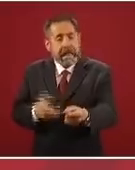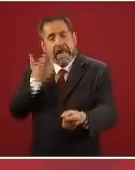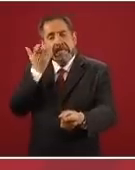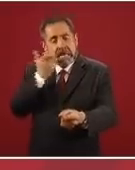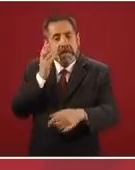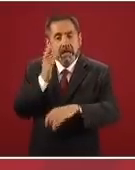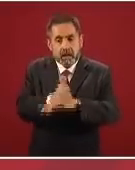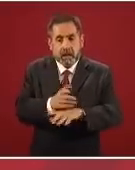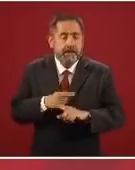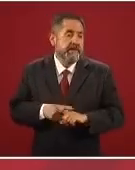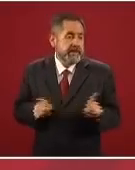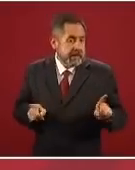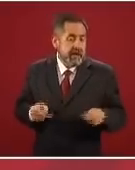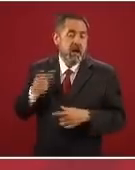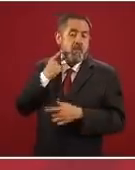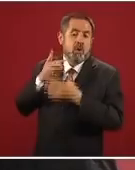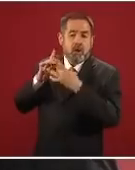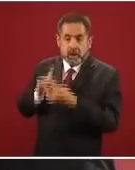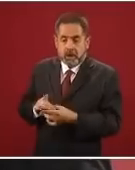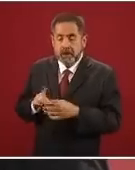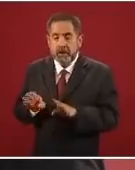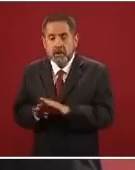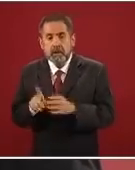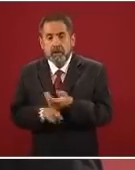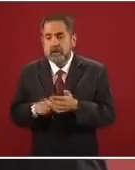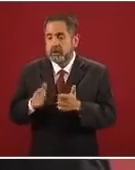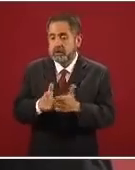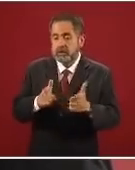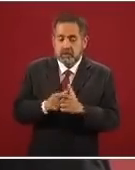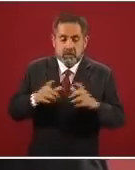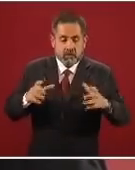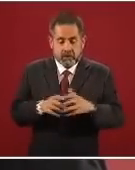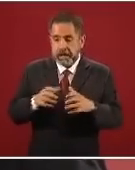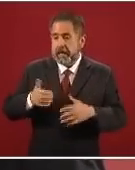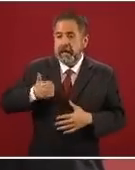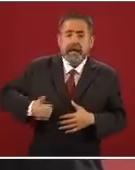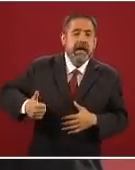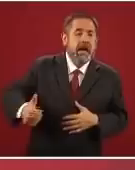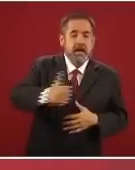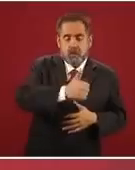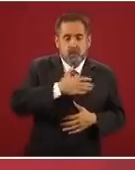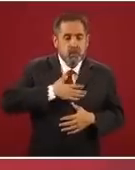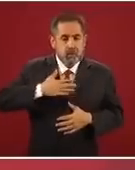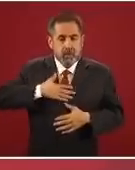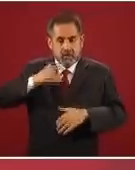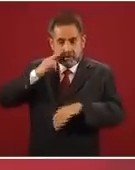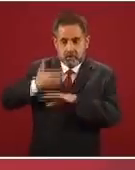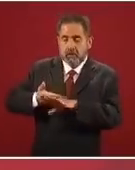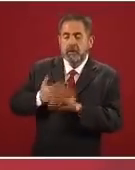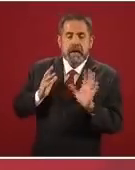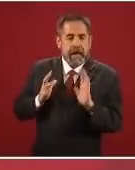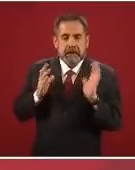Las políticas públicas, las tareas de los grupos, a cada uno nos pertenece